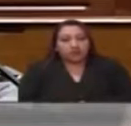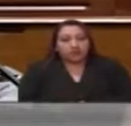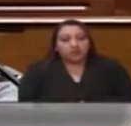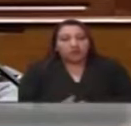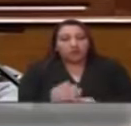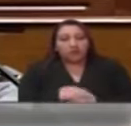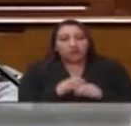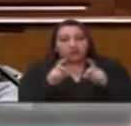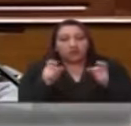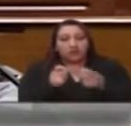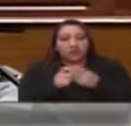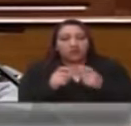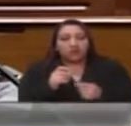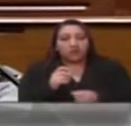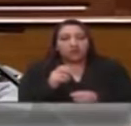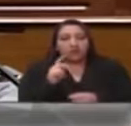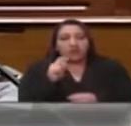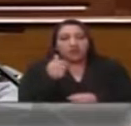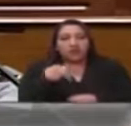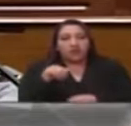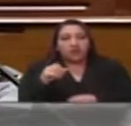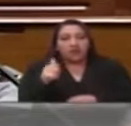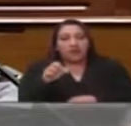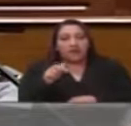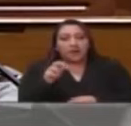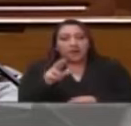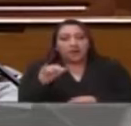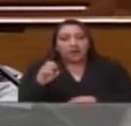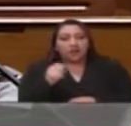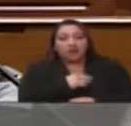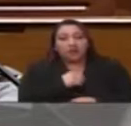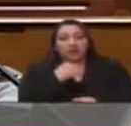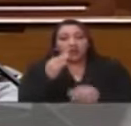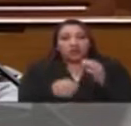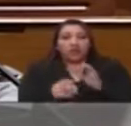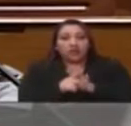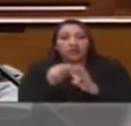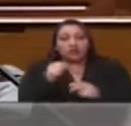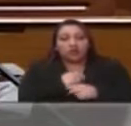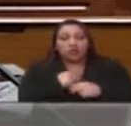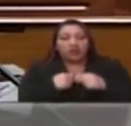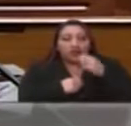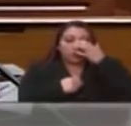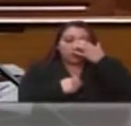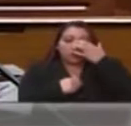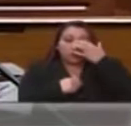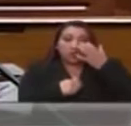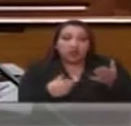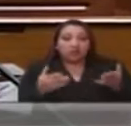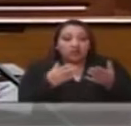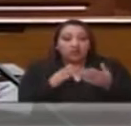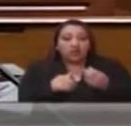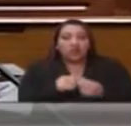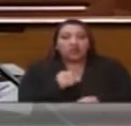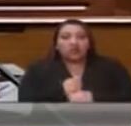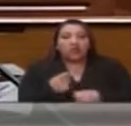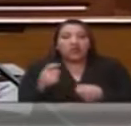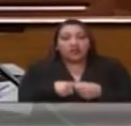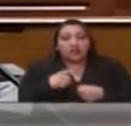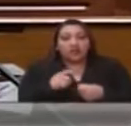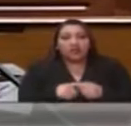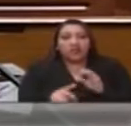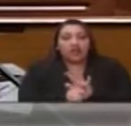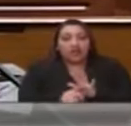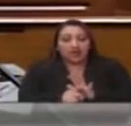la consulta de la congresista Tania Pariona, el Ministerio de Justicia y Derechos Humanos impulsará la aplicación del protocolo de